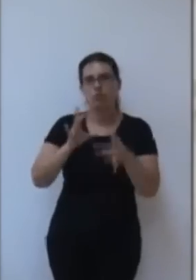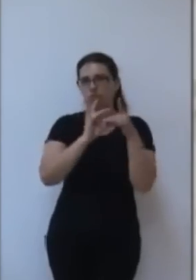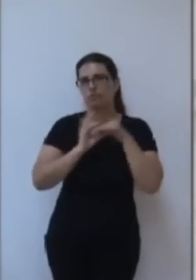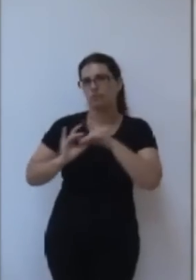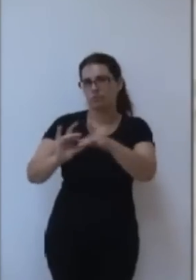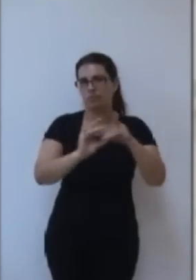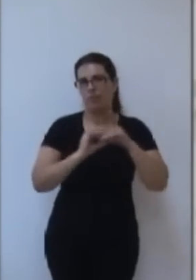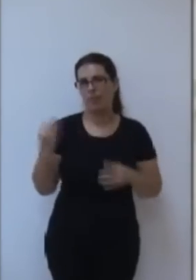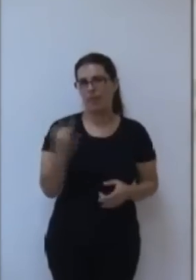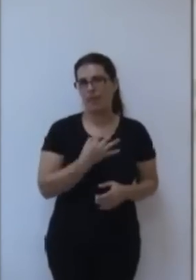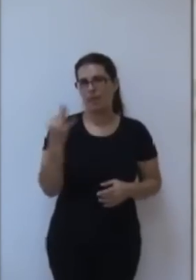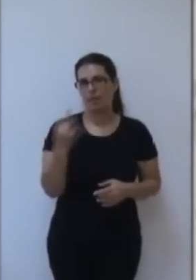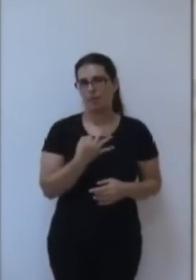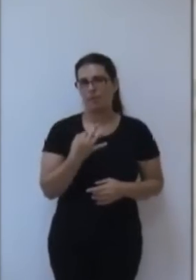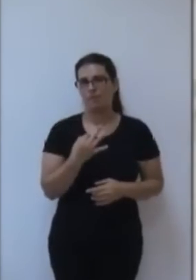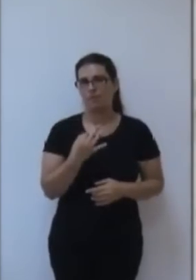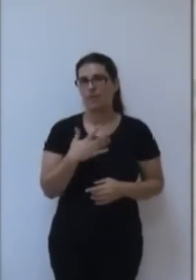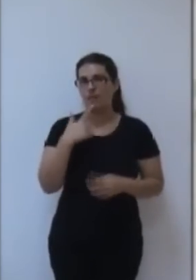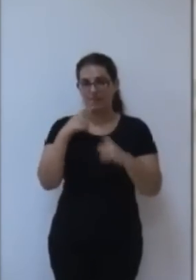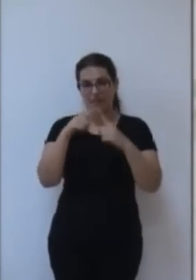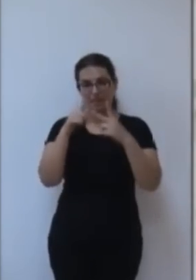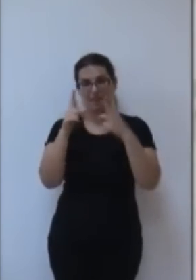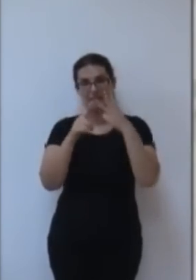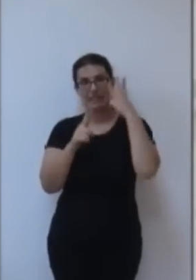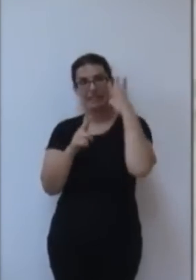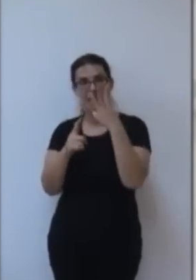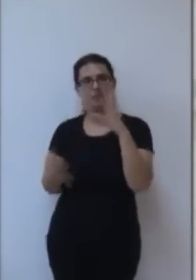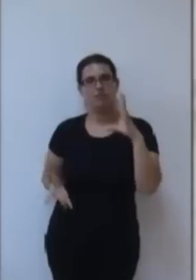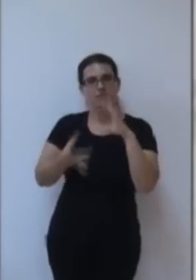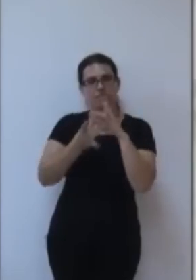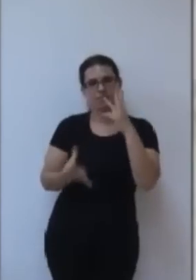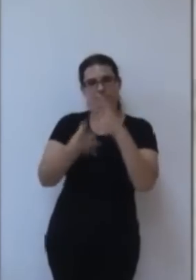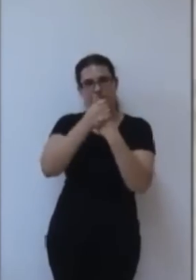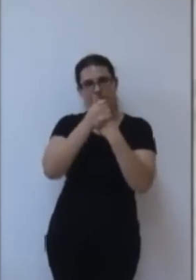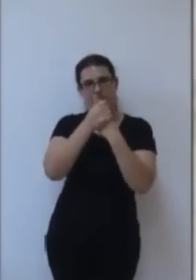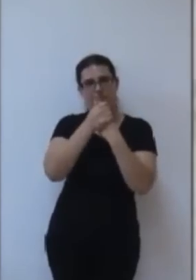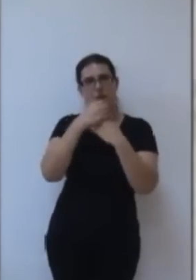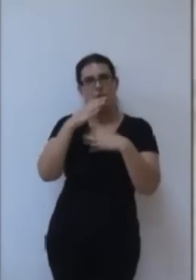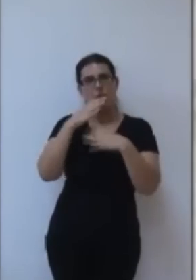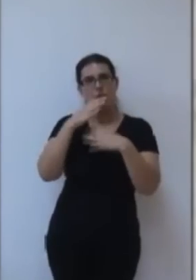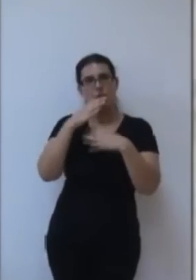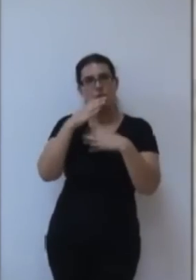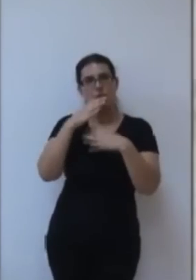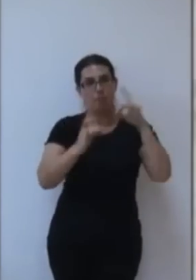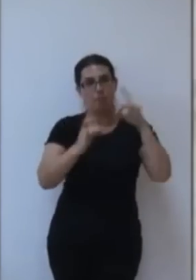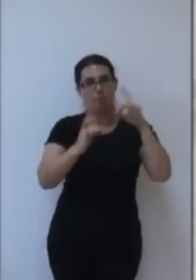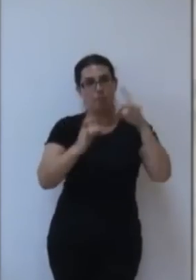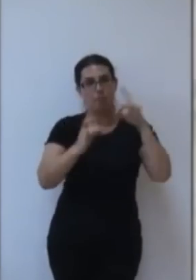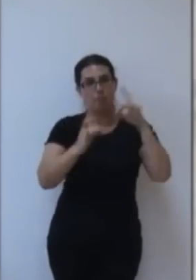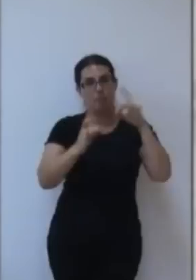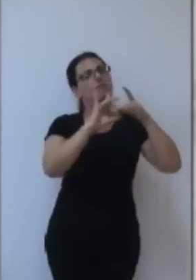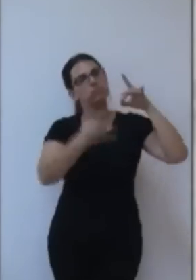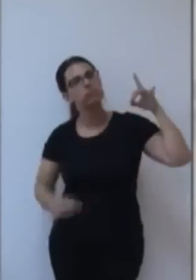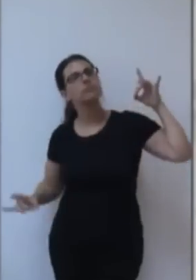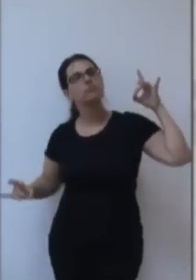que hay que unir esas 3 patas para poder no romper esa cadena que dices tú. Porque